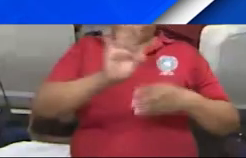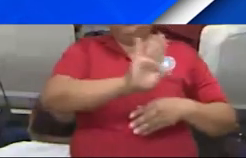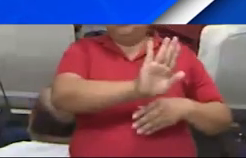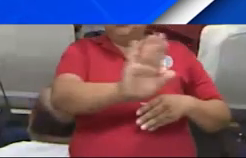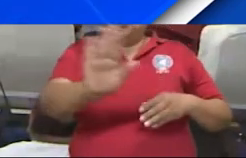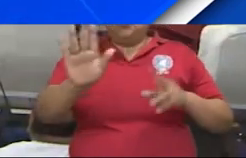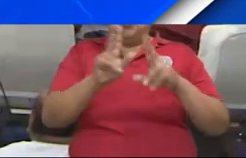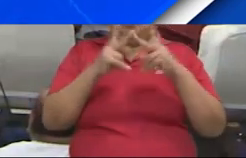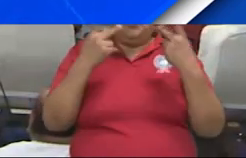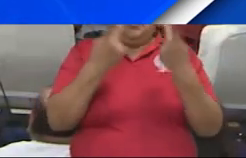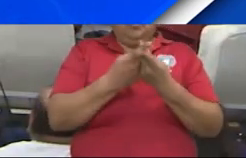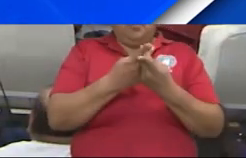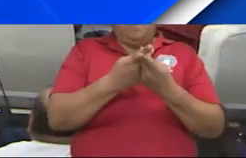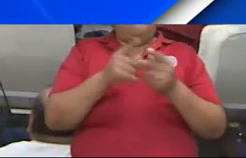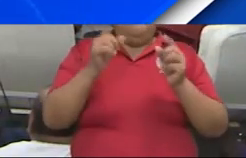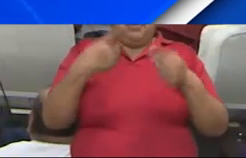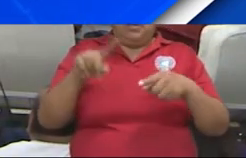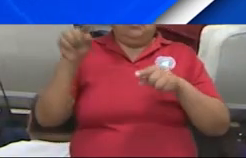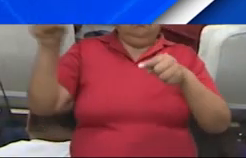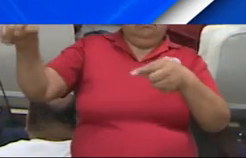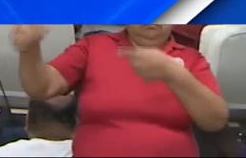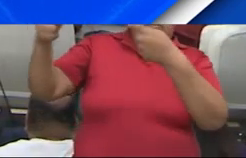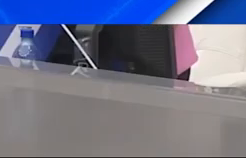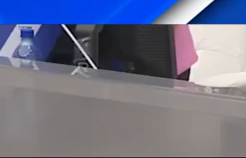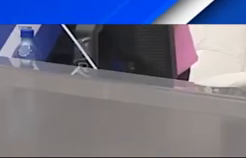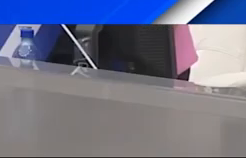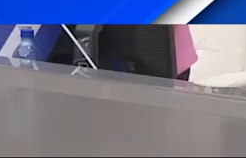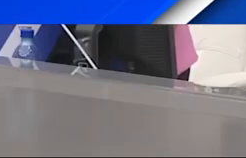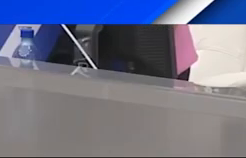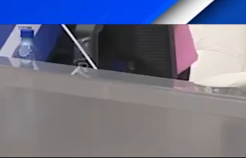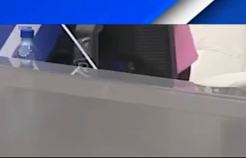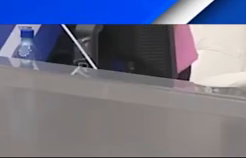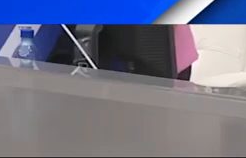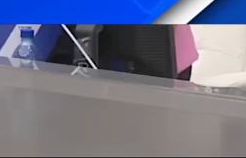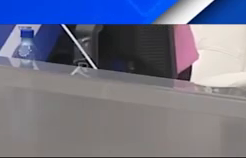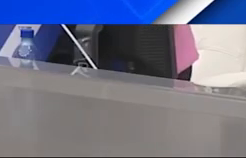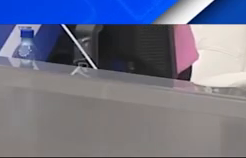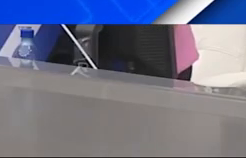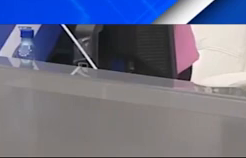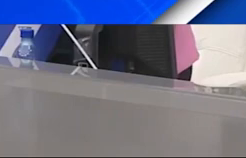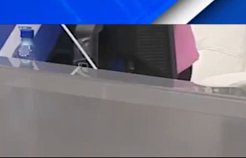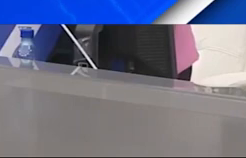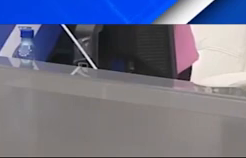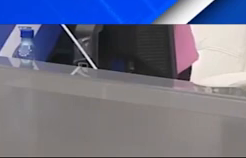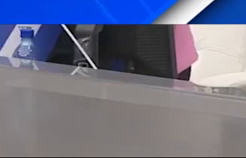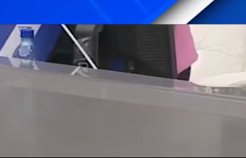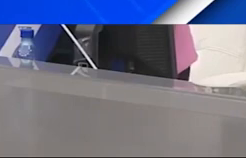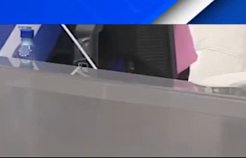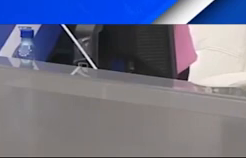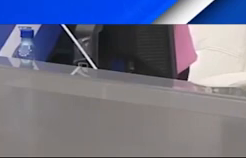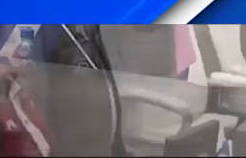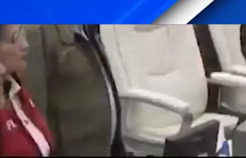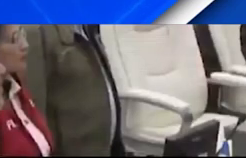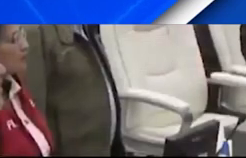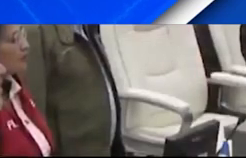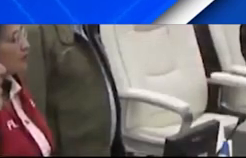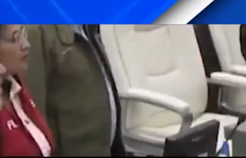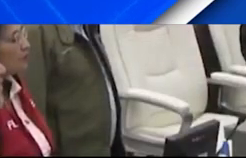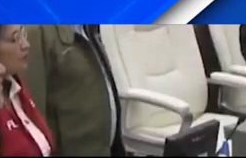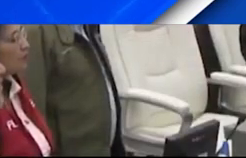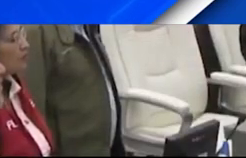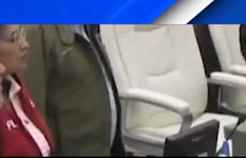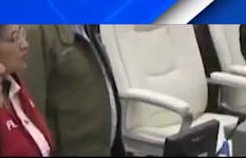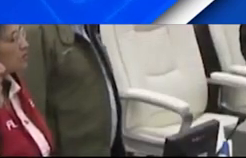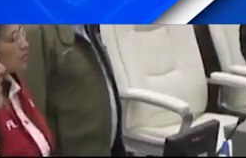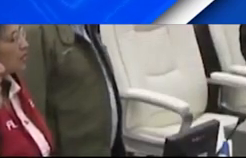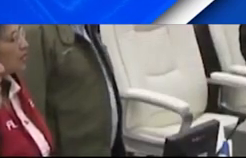pueblos y en perjuicio de los enemigos. Entre la comitiva que acompaña al líder también se encuentran diputados